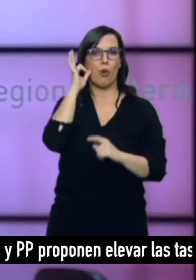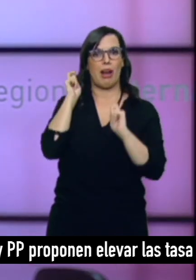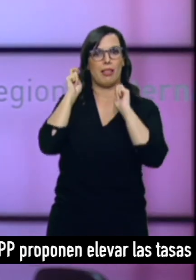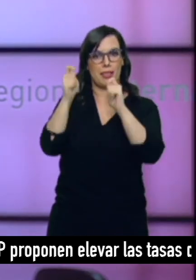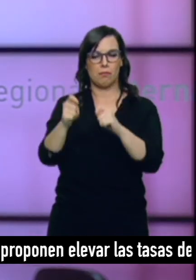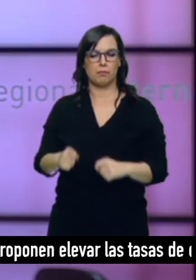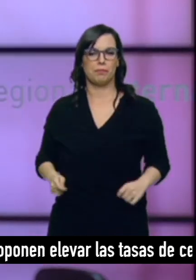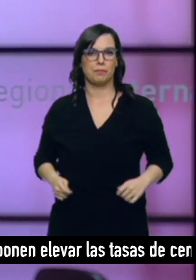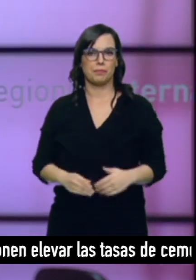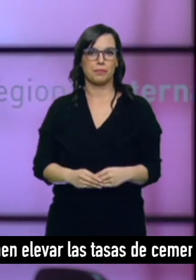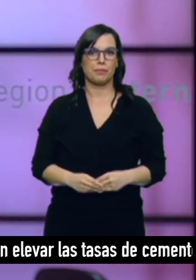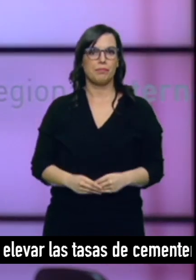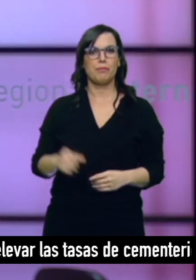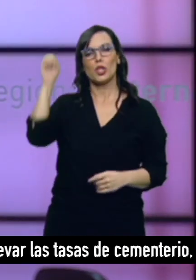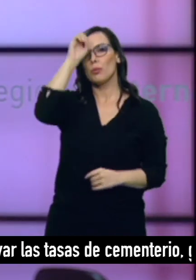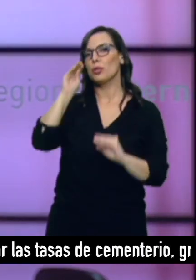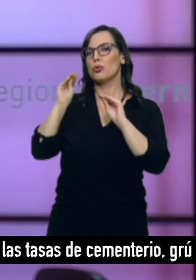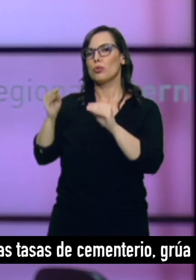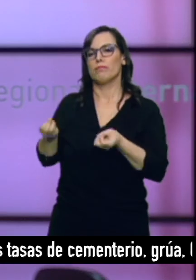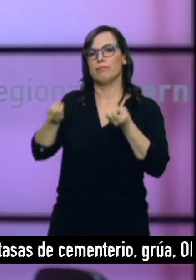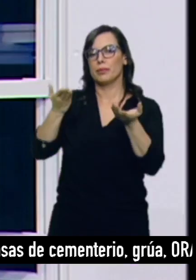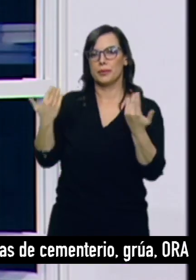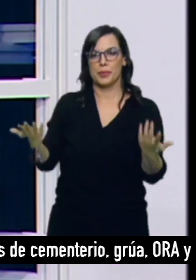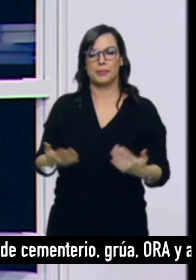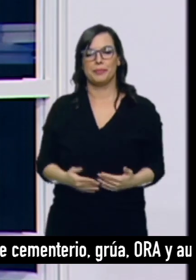ese cargo. Lo valoraba así.